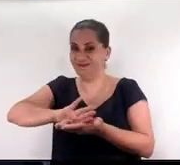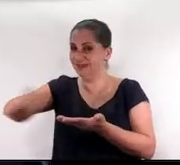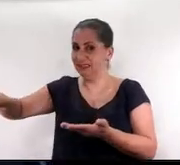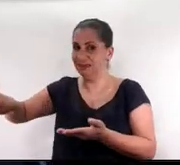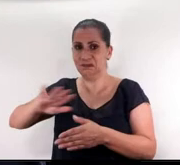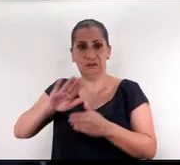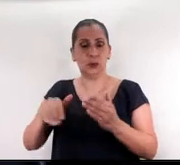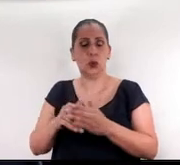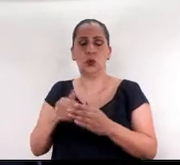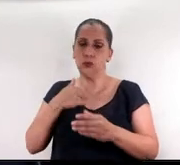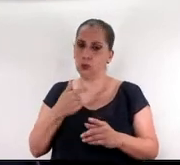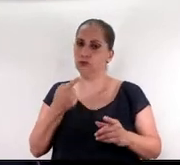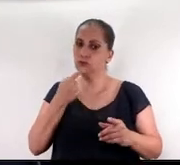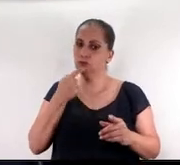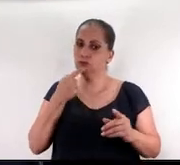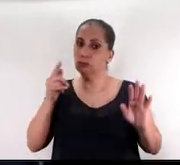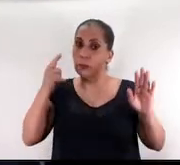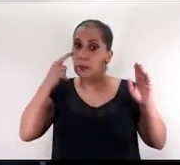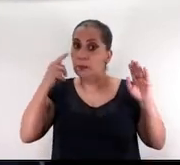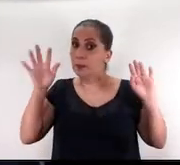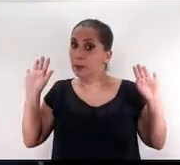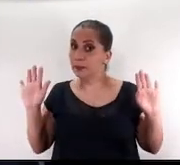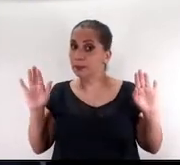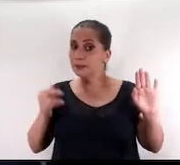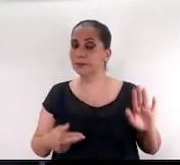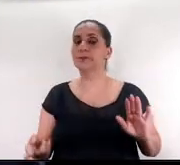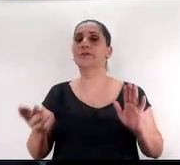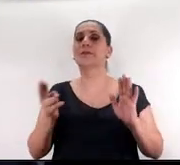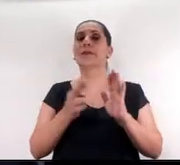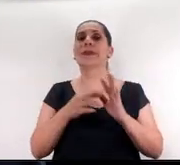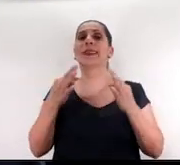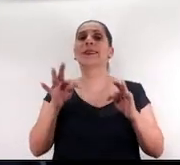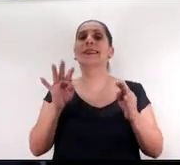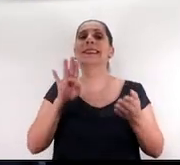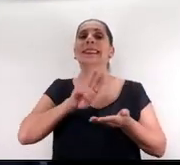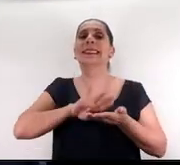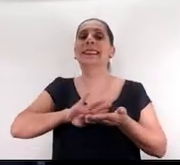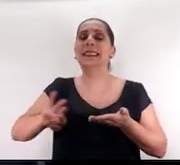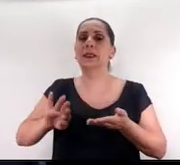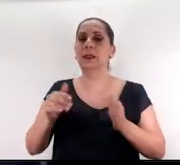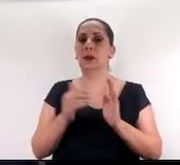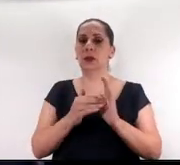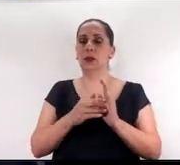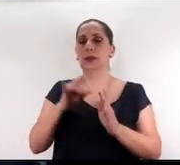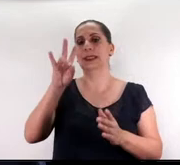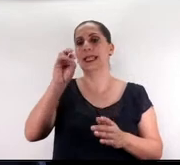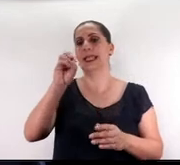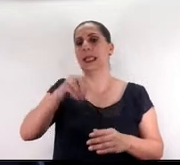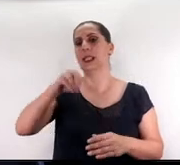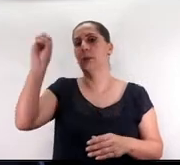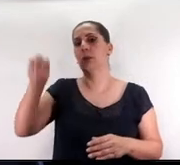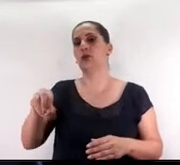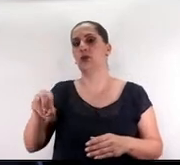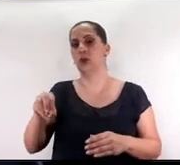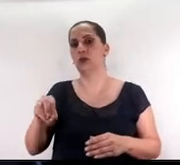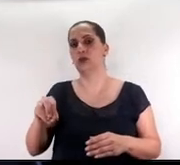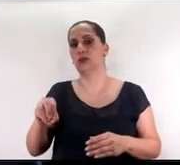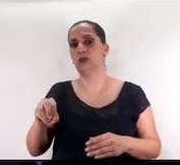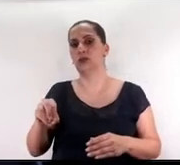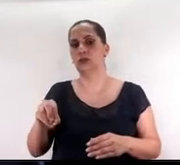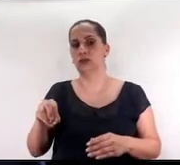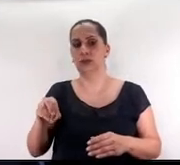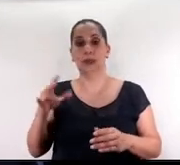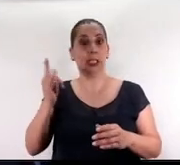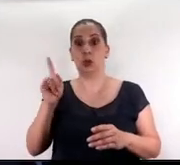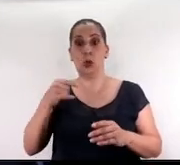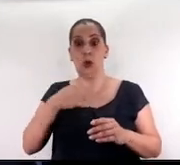que, repito, la tarea ahora es eliminar al menos el 70% de las trabas, las que no nacen de